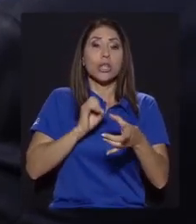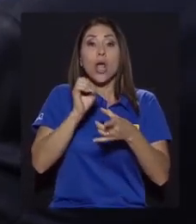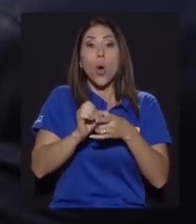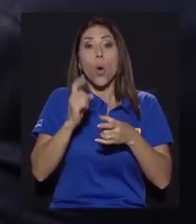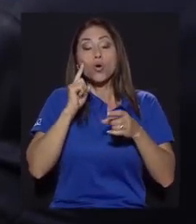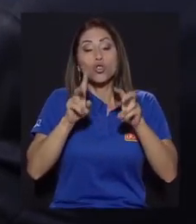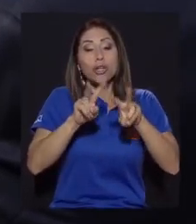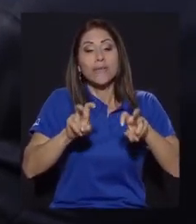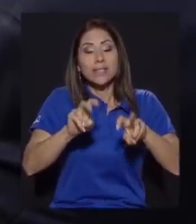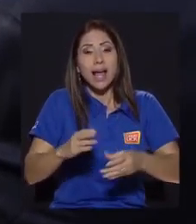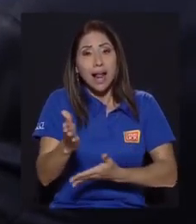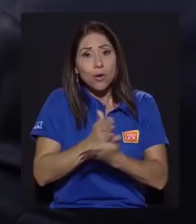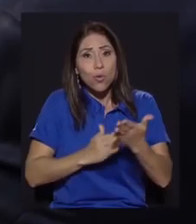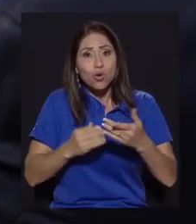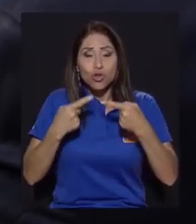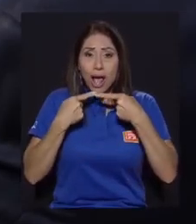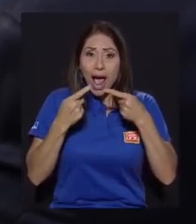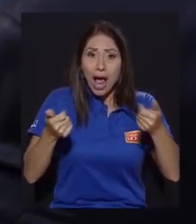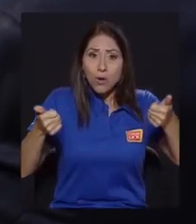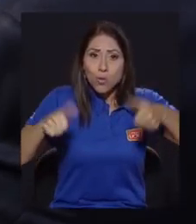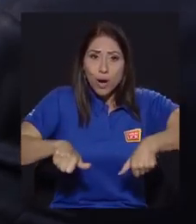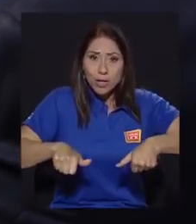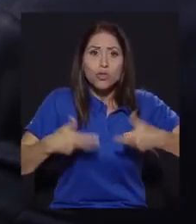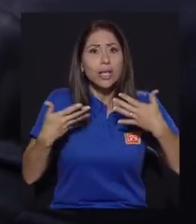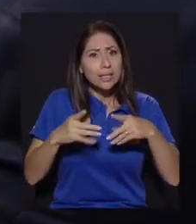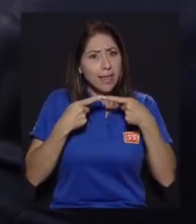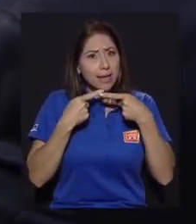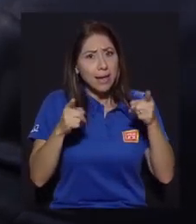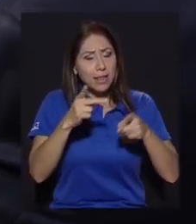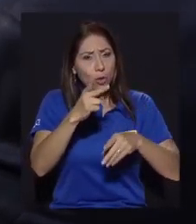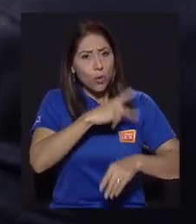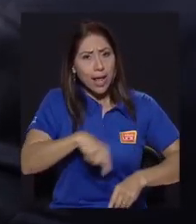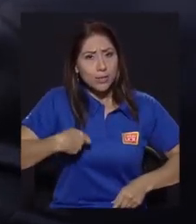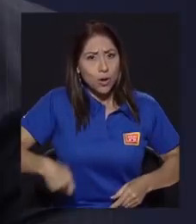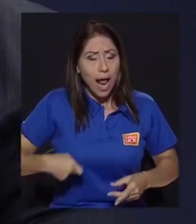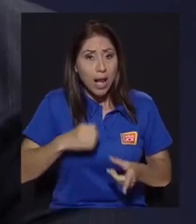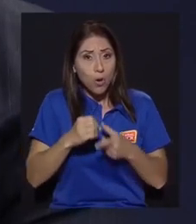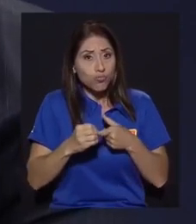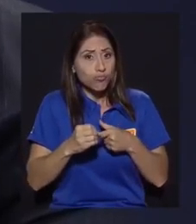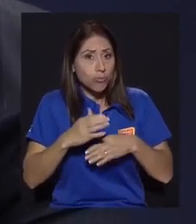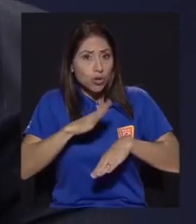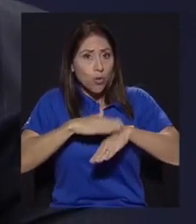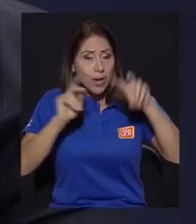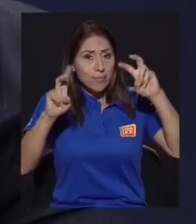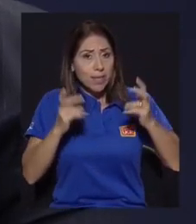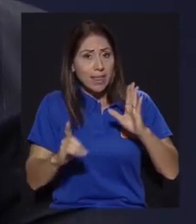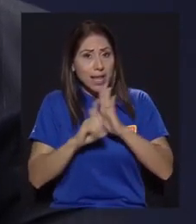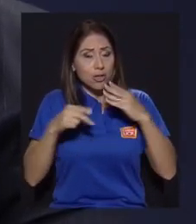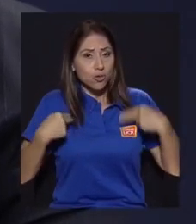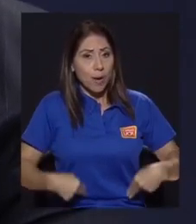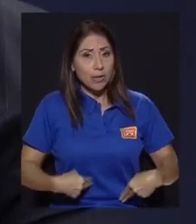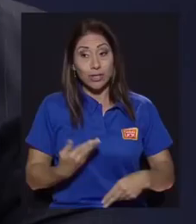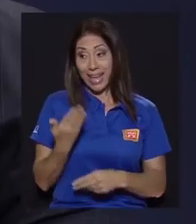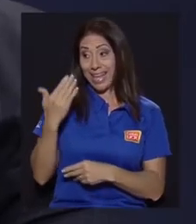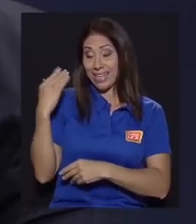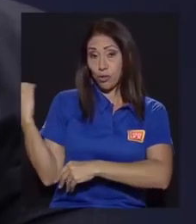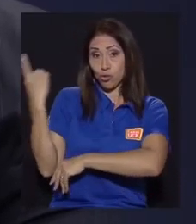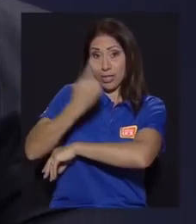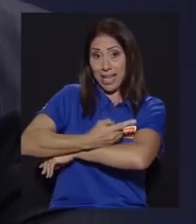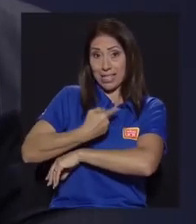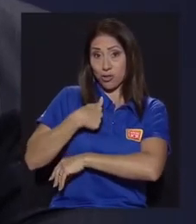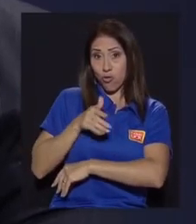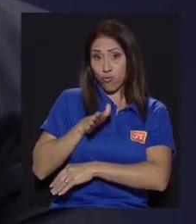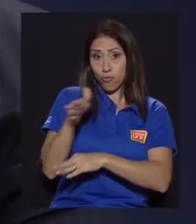que han sido vía decreto nacional opinión consultiva en el caso de derechos humanos demandando estuve en estos días en una reunión